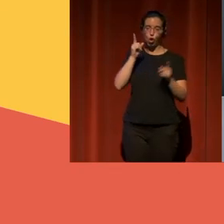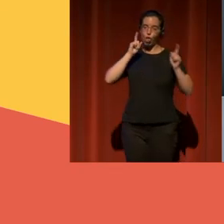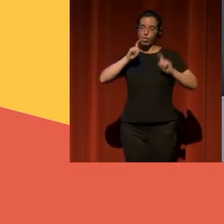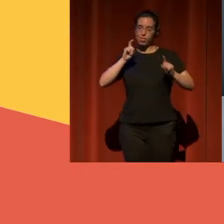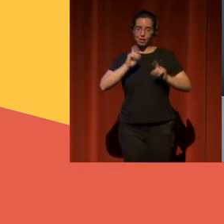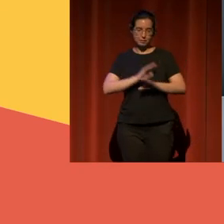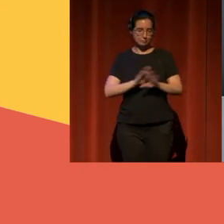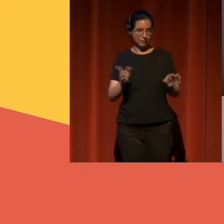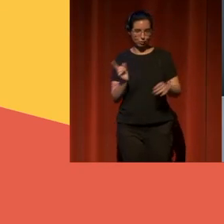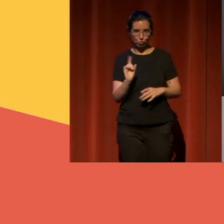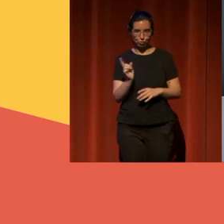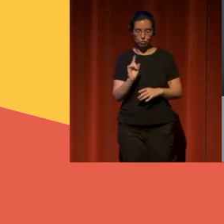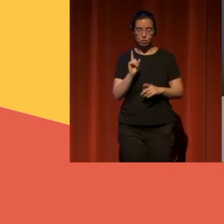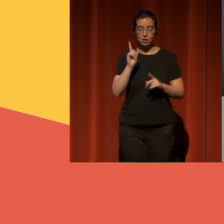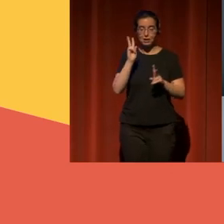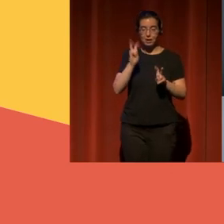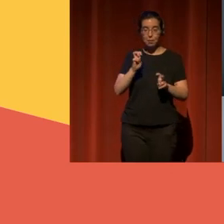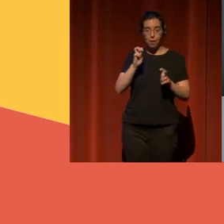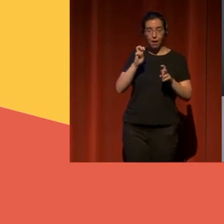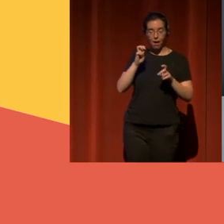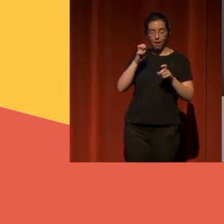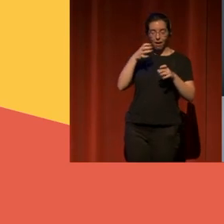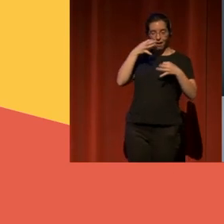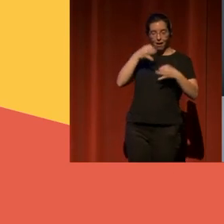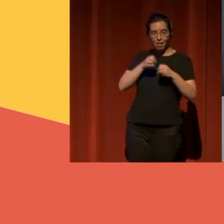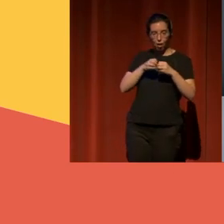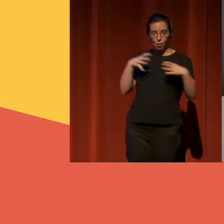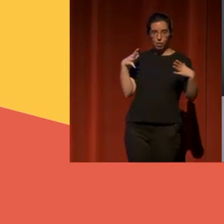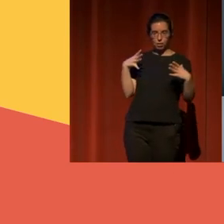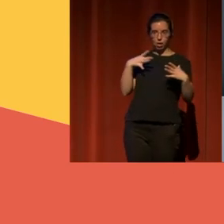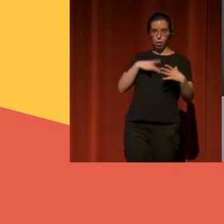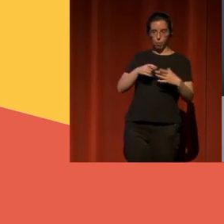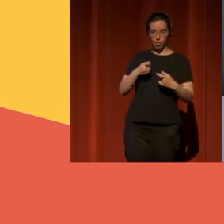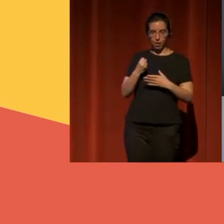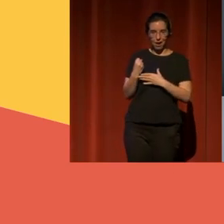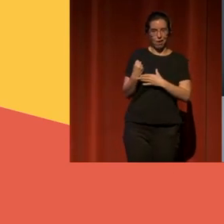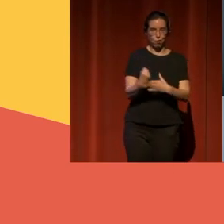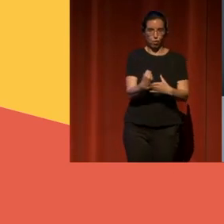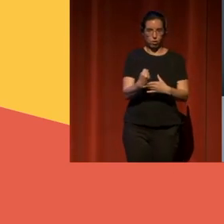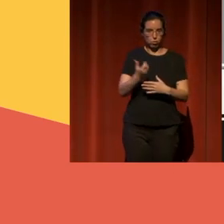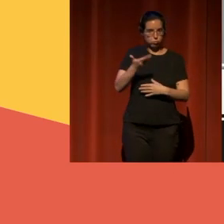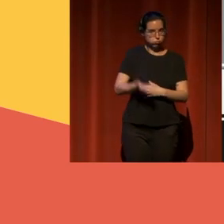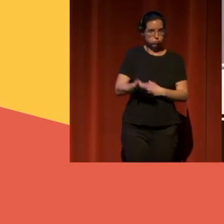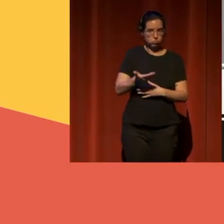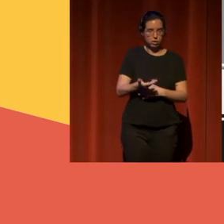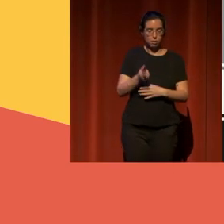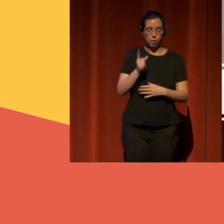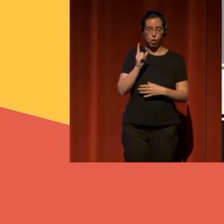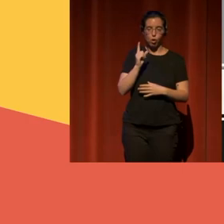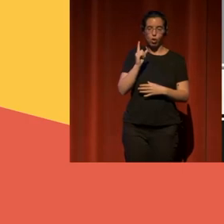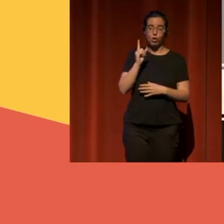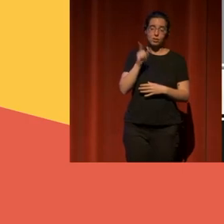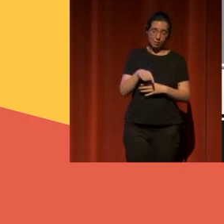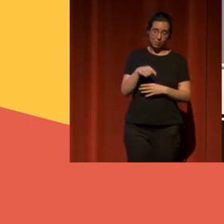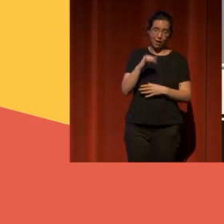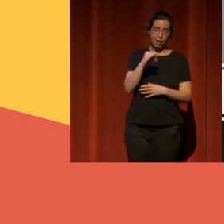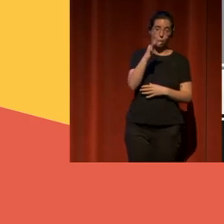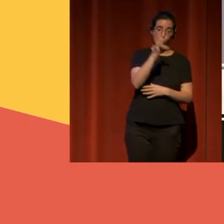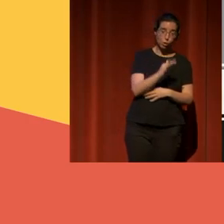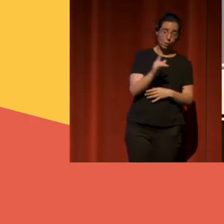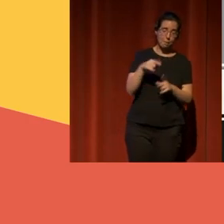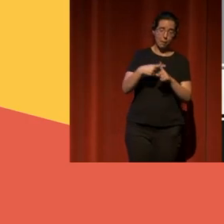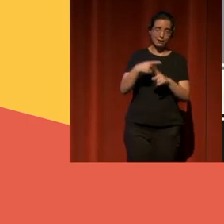uso de la realidad aumentada puede ser un refuerzo narrativo importantísimo. Bueno, pero no todo son luces. Hay también aspectos negativos